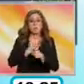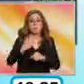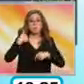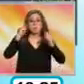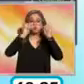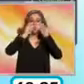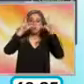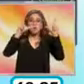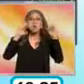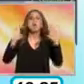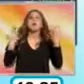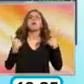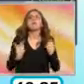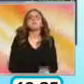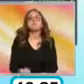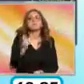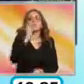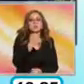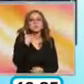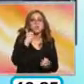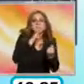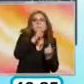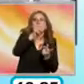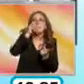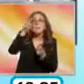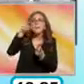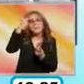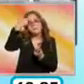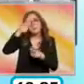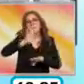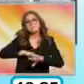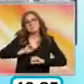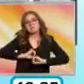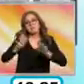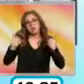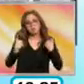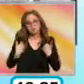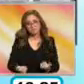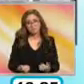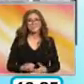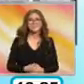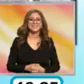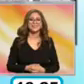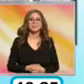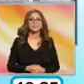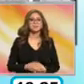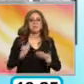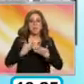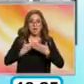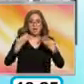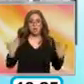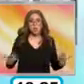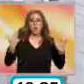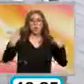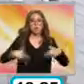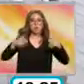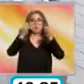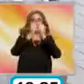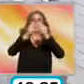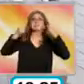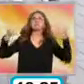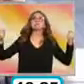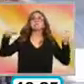sí nos has abierto los ojos para ver dentro de lo mucho que miramos. Exacto. Sí. Aunque suene a trabalenguas. Y ahora abrir el closet va a ser No,